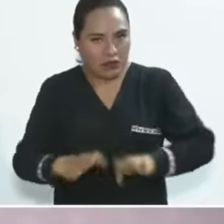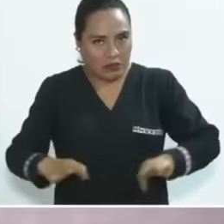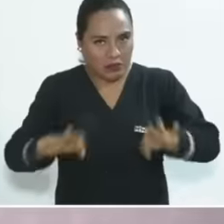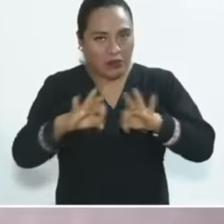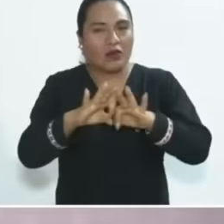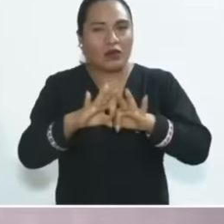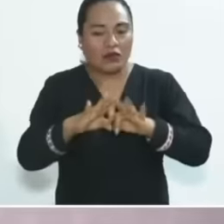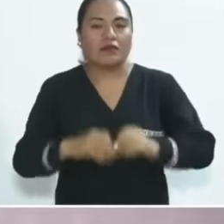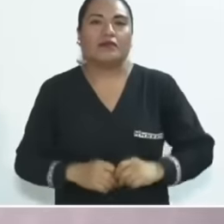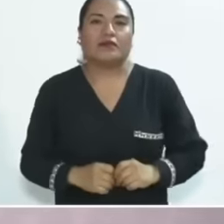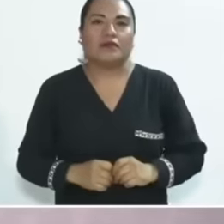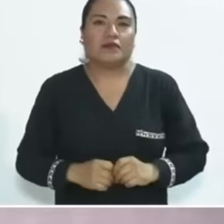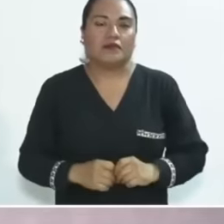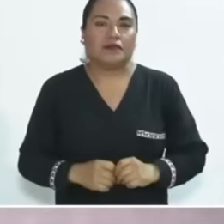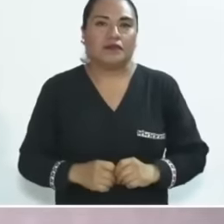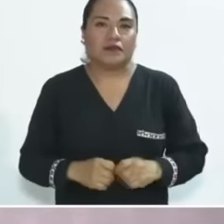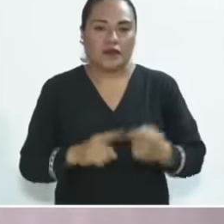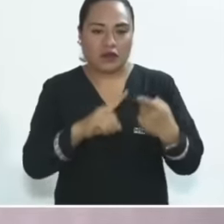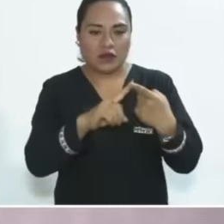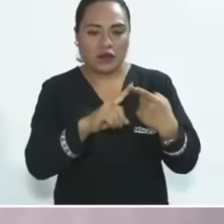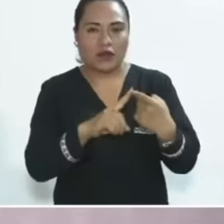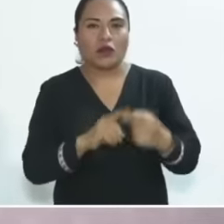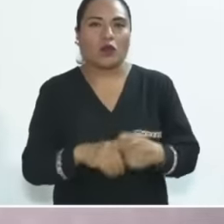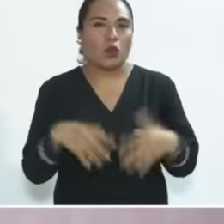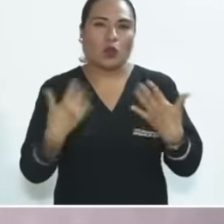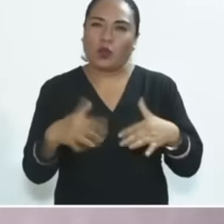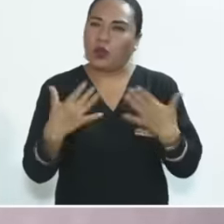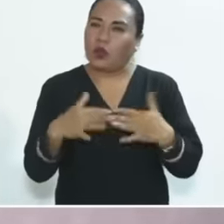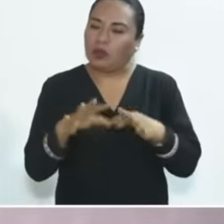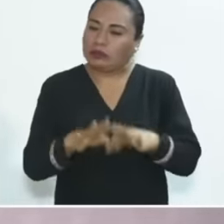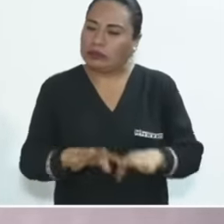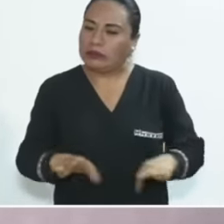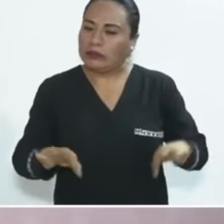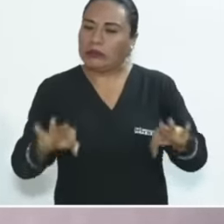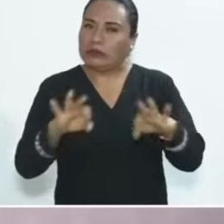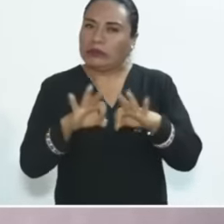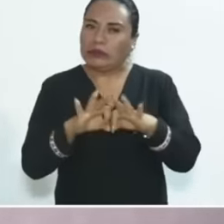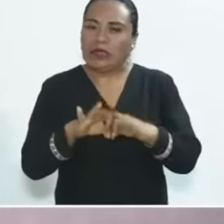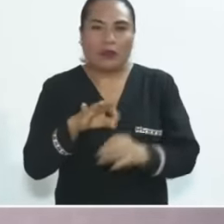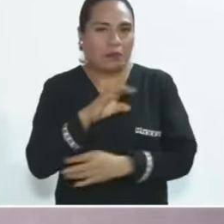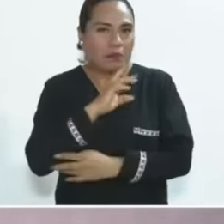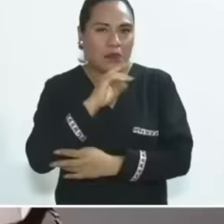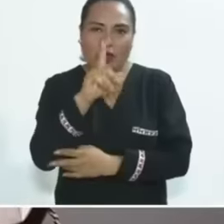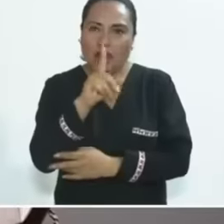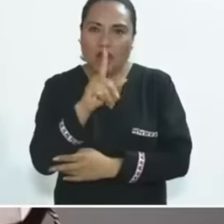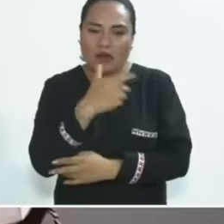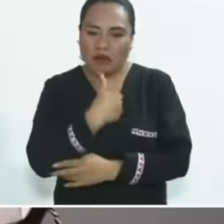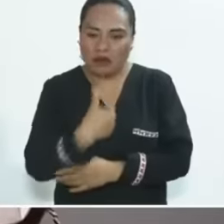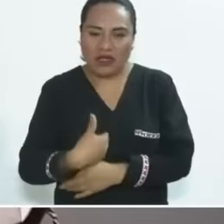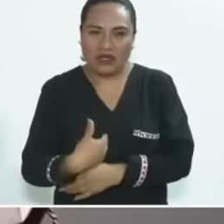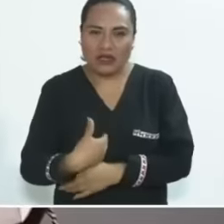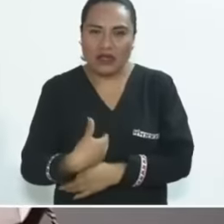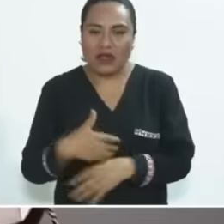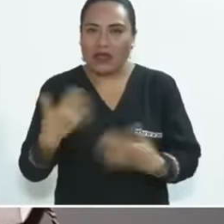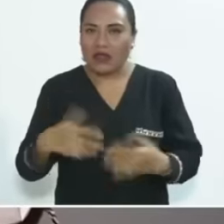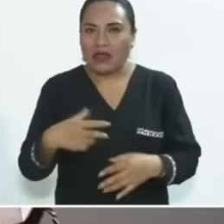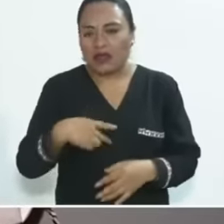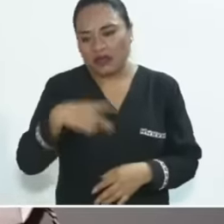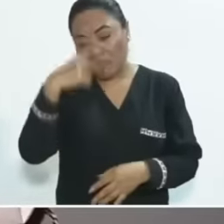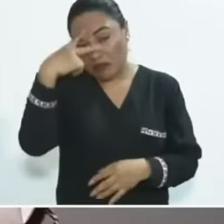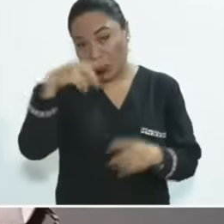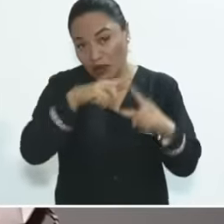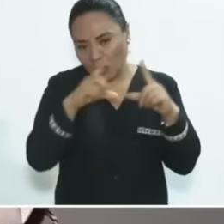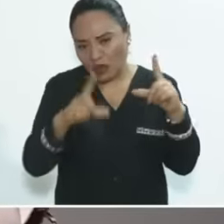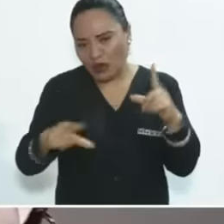Desde luego, uno mucho, mucho, muy importante, el mejor presidente de la historia de México, Benito